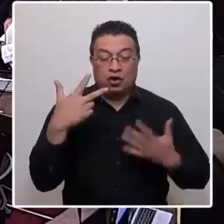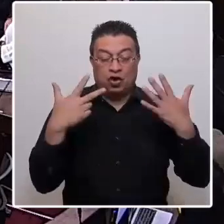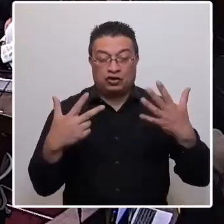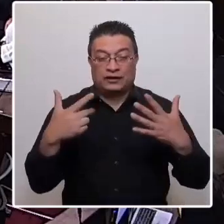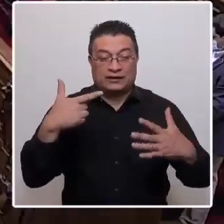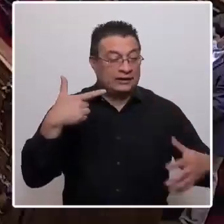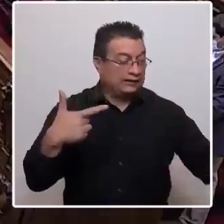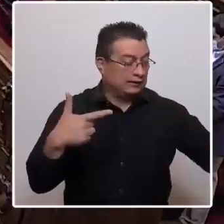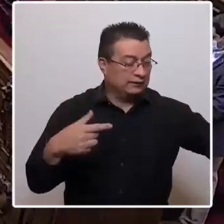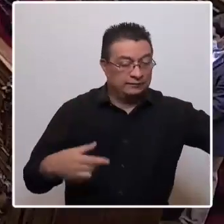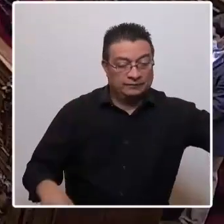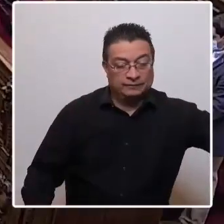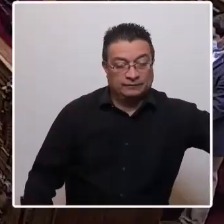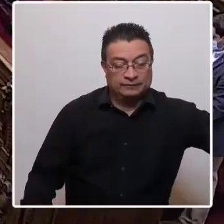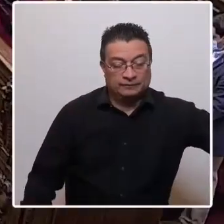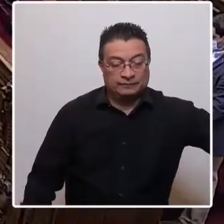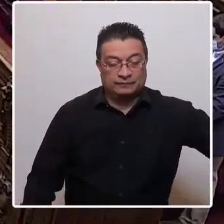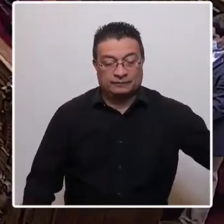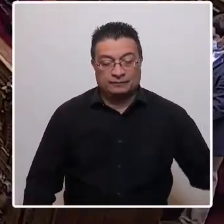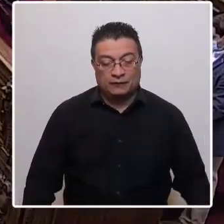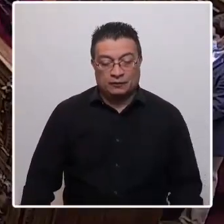asiento.